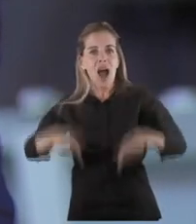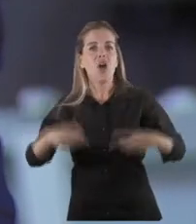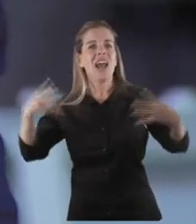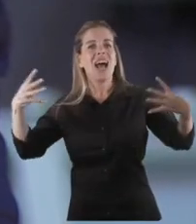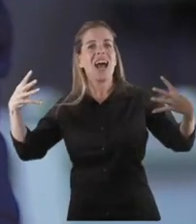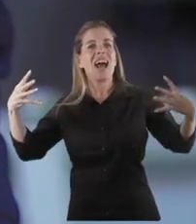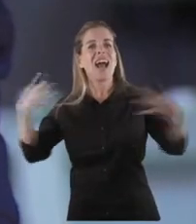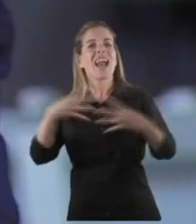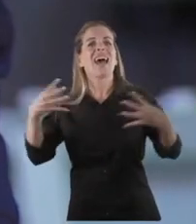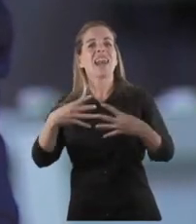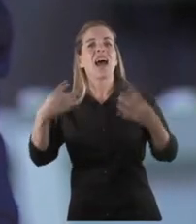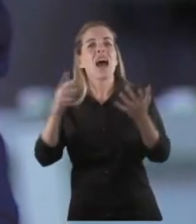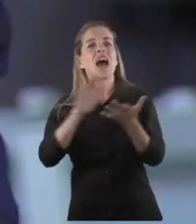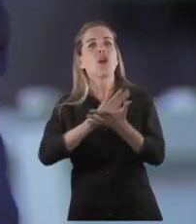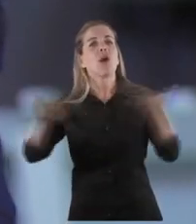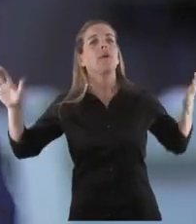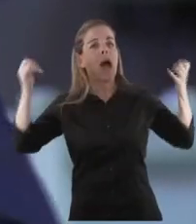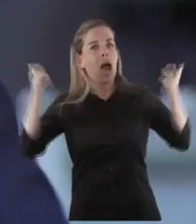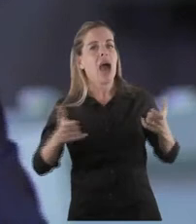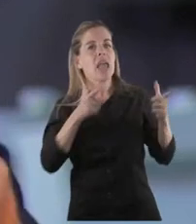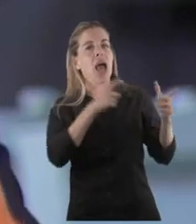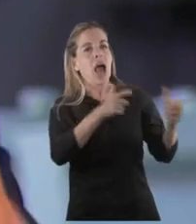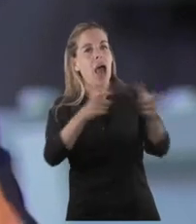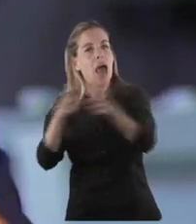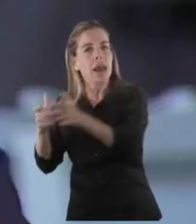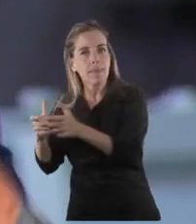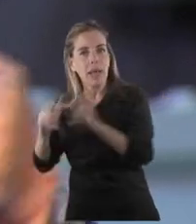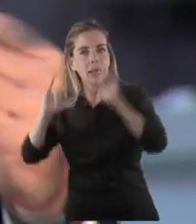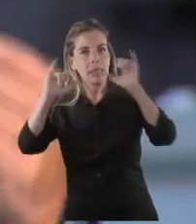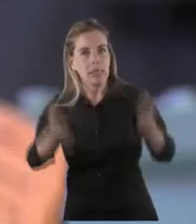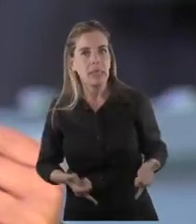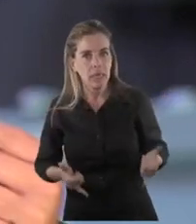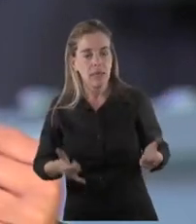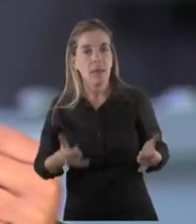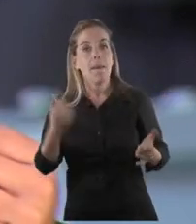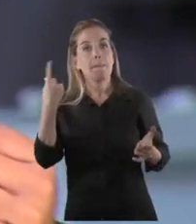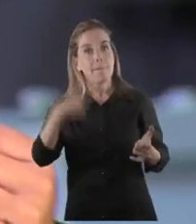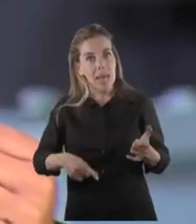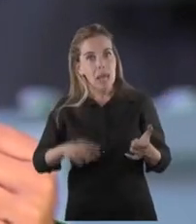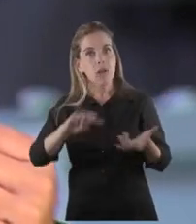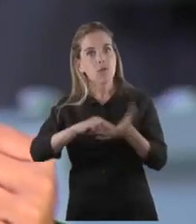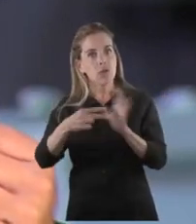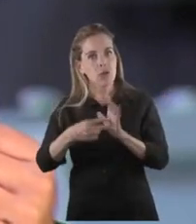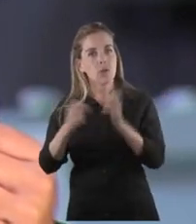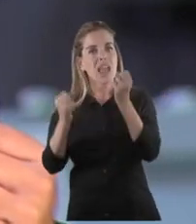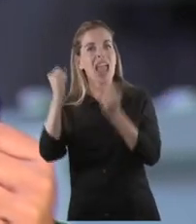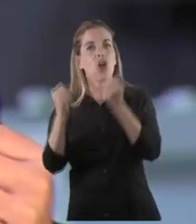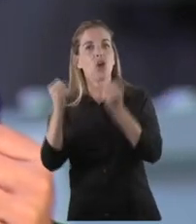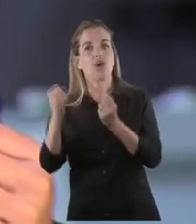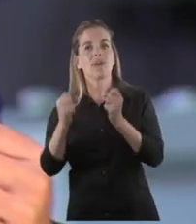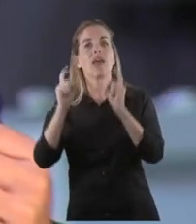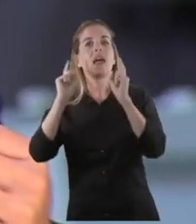juega con armas y es una guerra que se juega con economía.